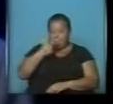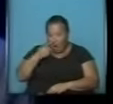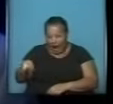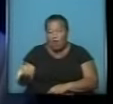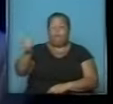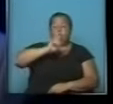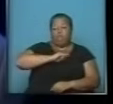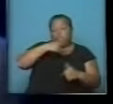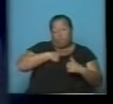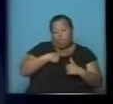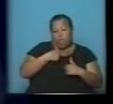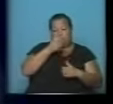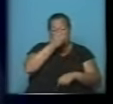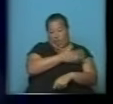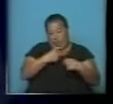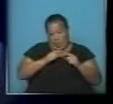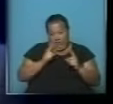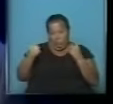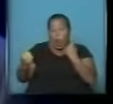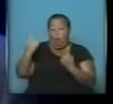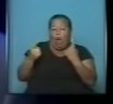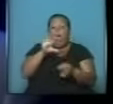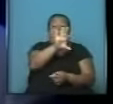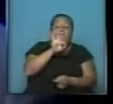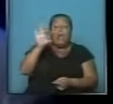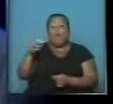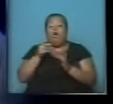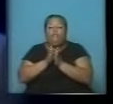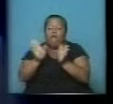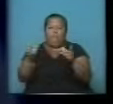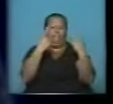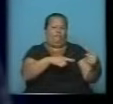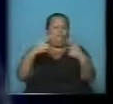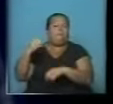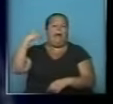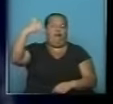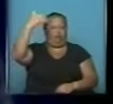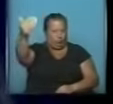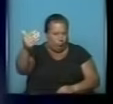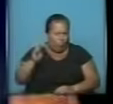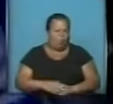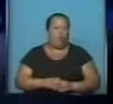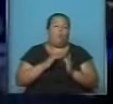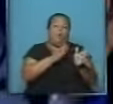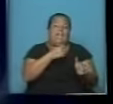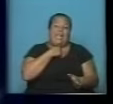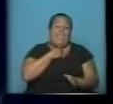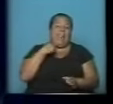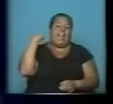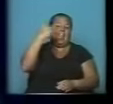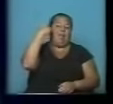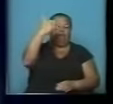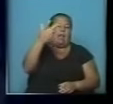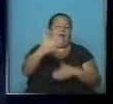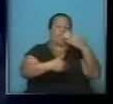Macri y otro quien le habla. Optar por dos caminos de cara al futuro. Uno que quiere ir hacia